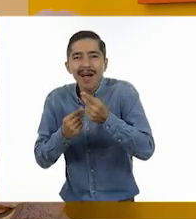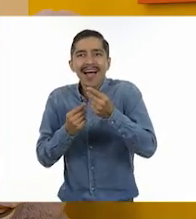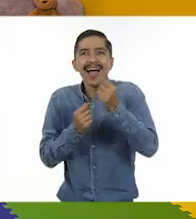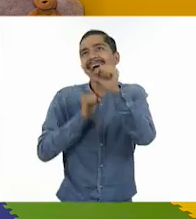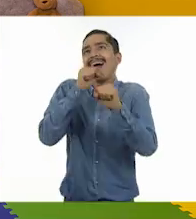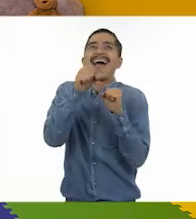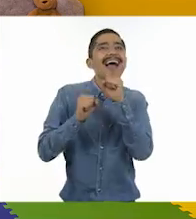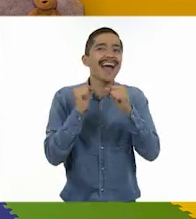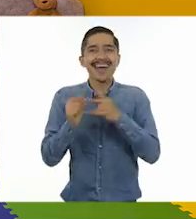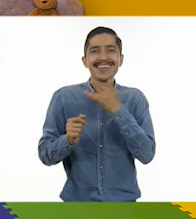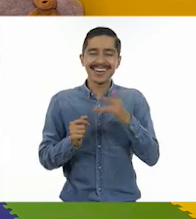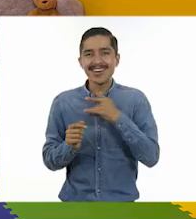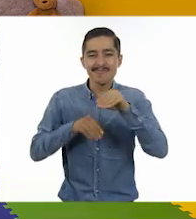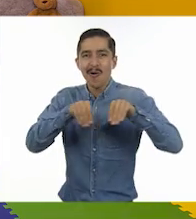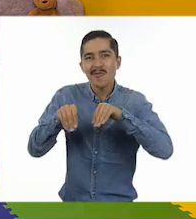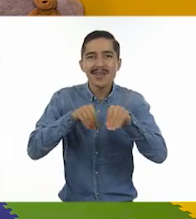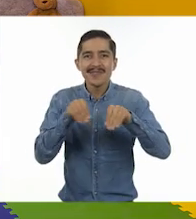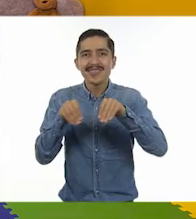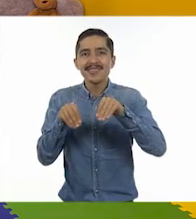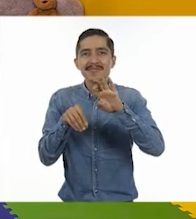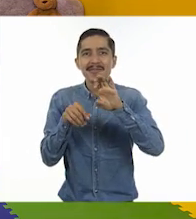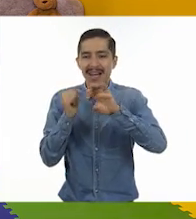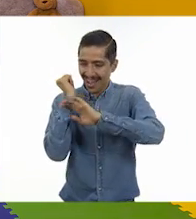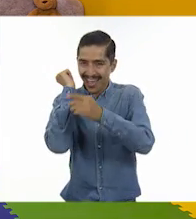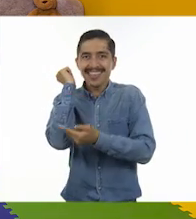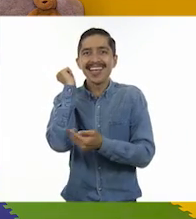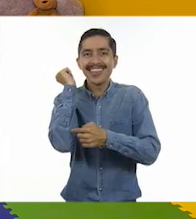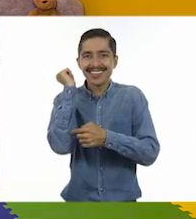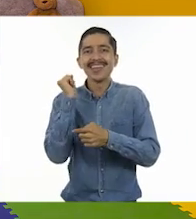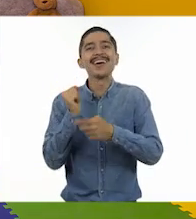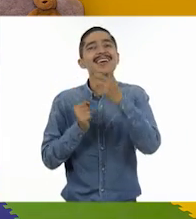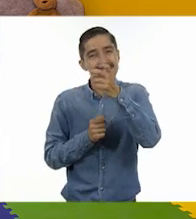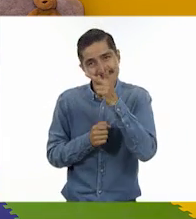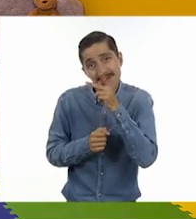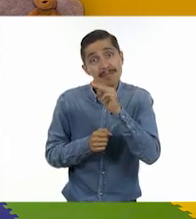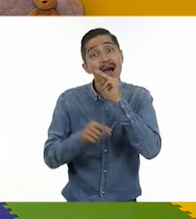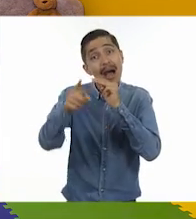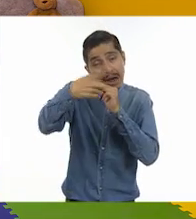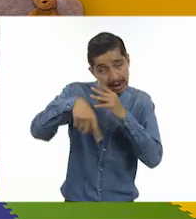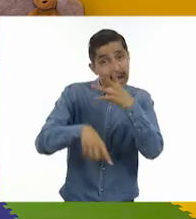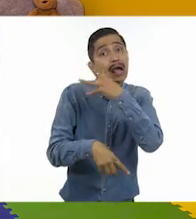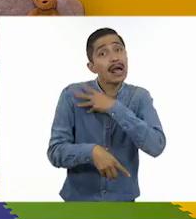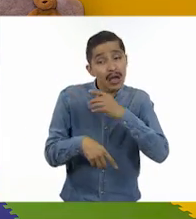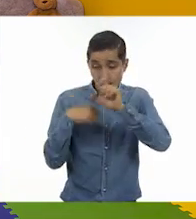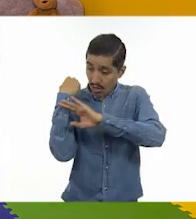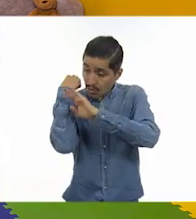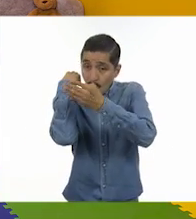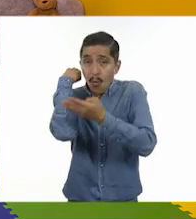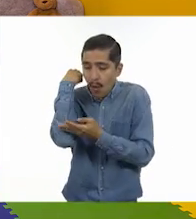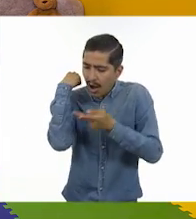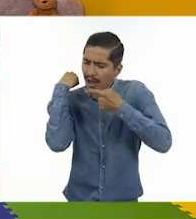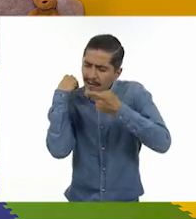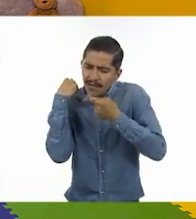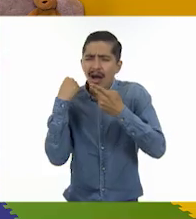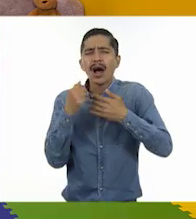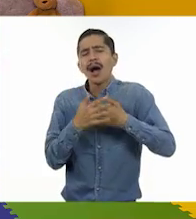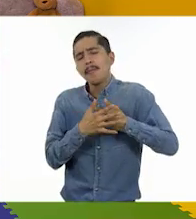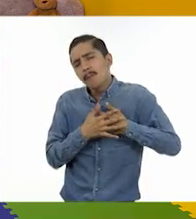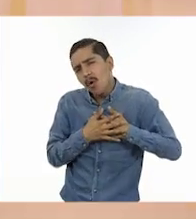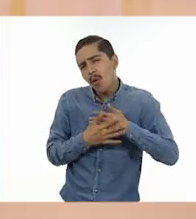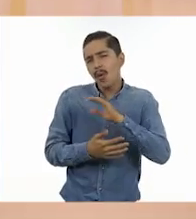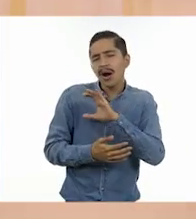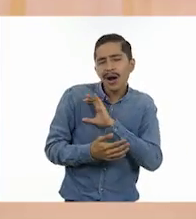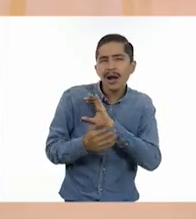repentinos. Mamás, papás, hablen con sus hijas e hijos en el vientre de manera amorosa y